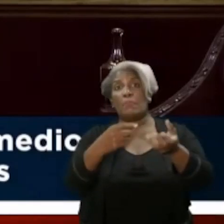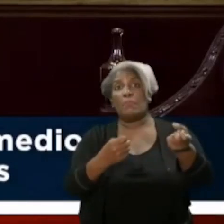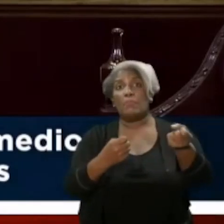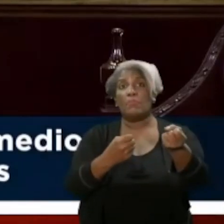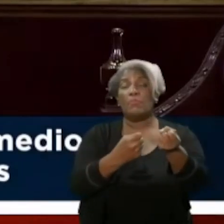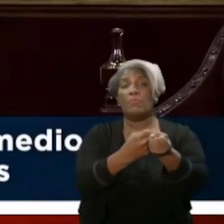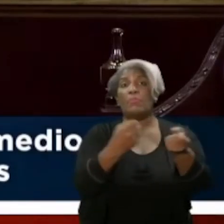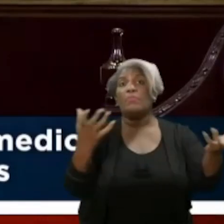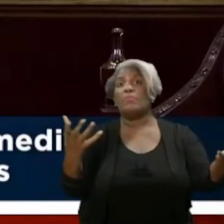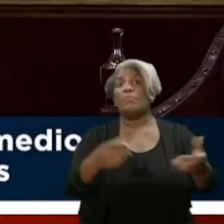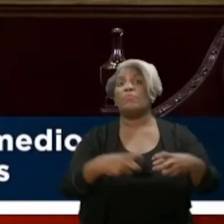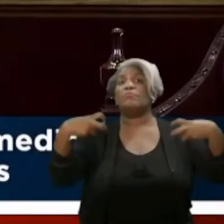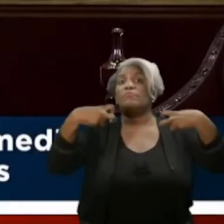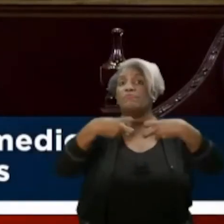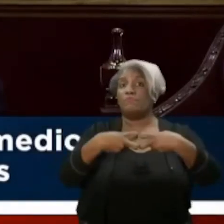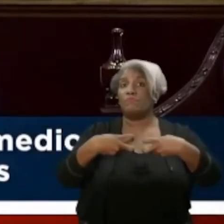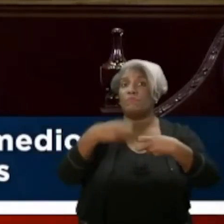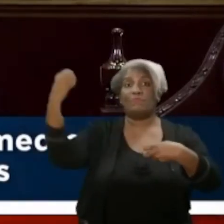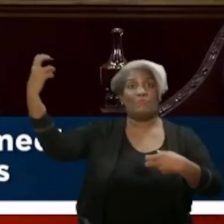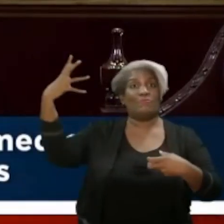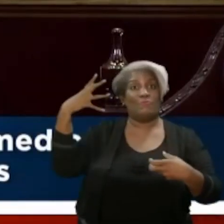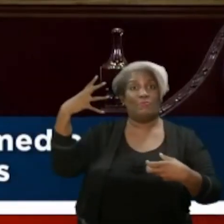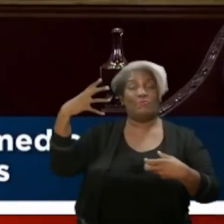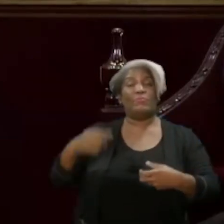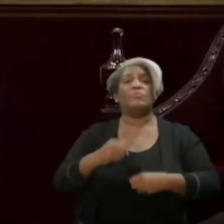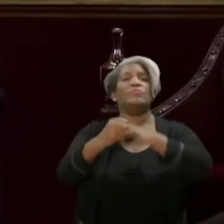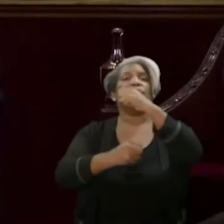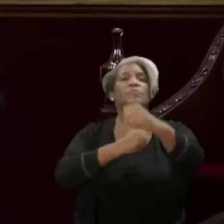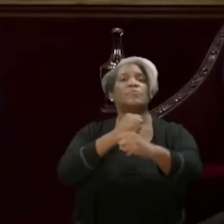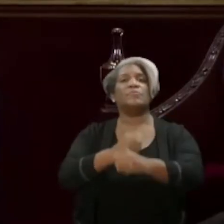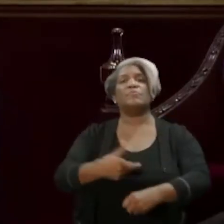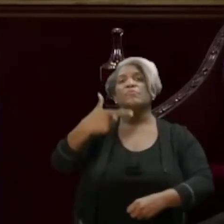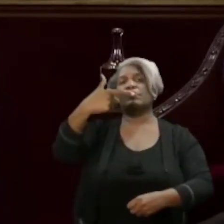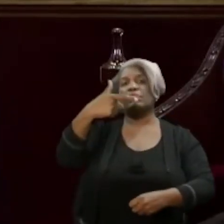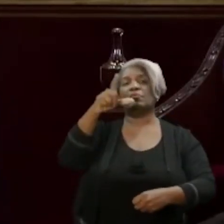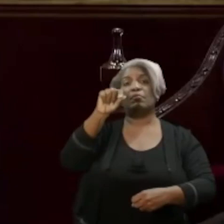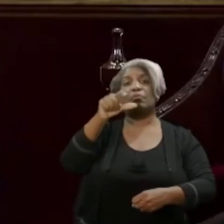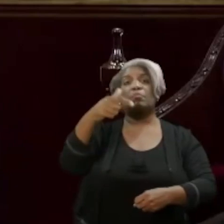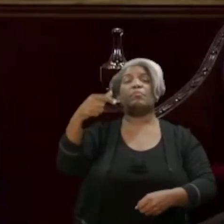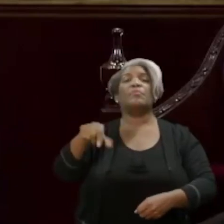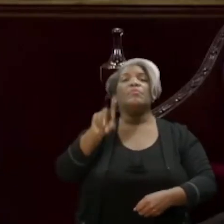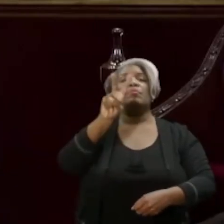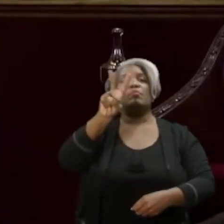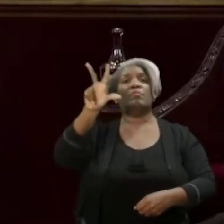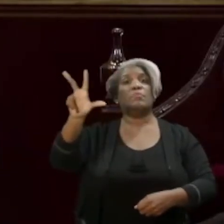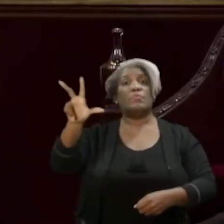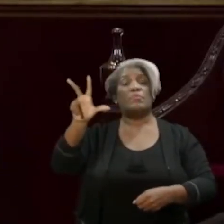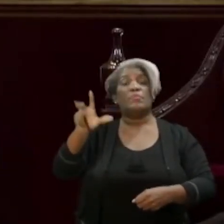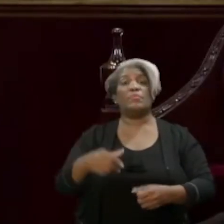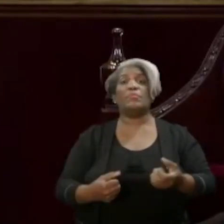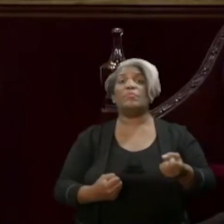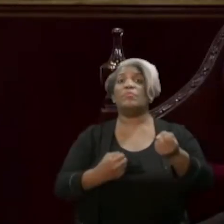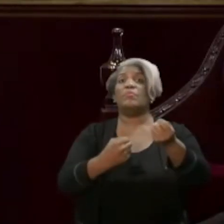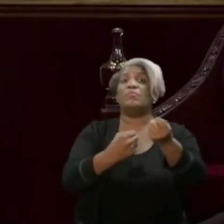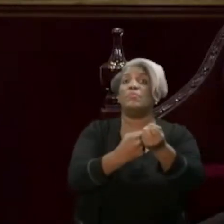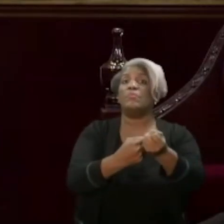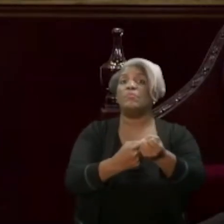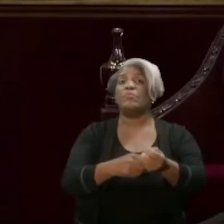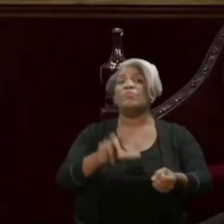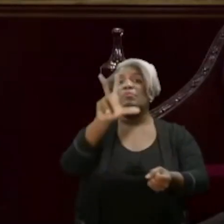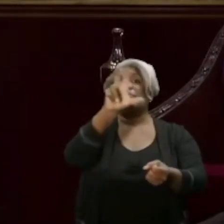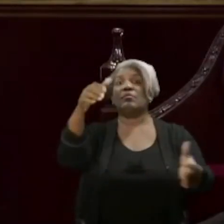Bonoluz. Y quiero decirle que en este año 2023, de Bonoluz se están adicionando 300,000 nuevos